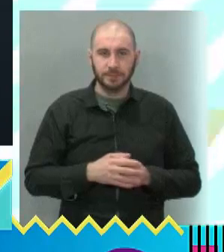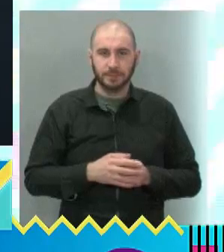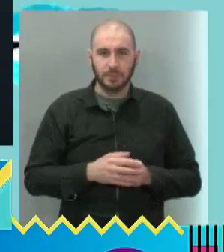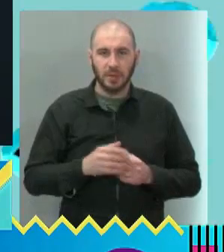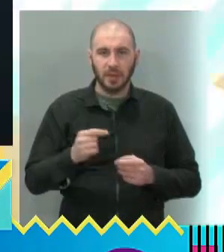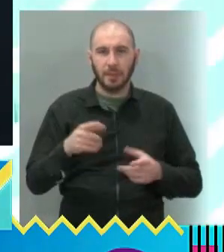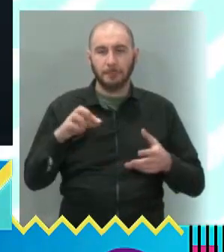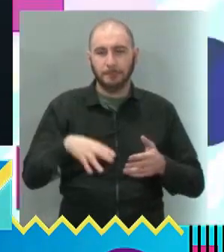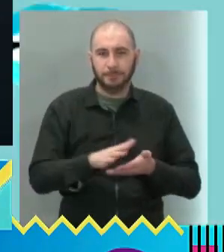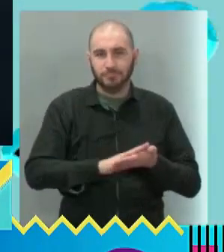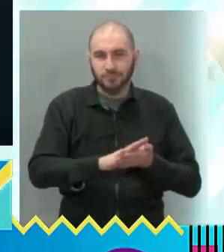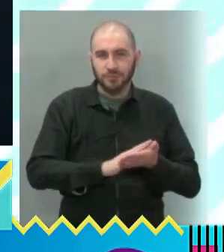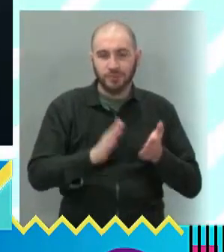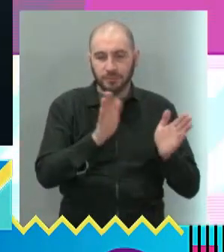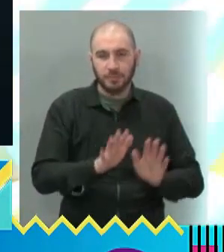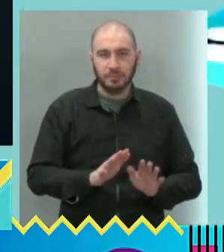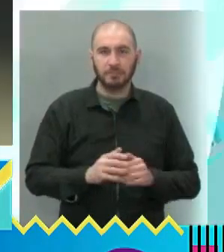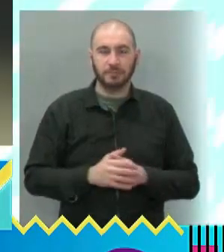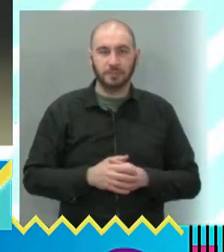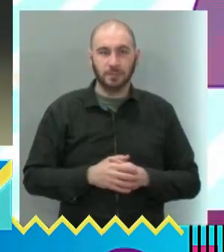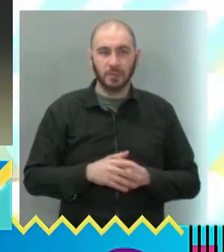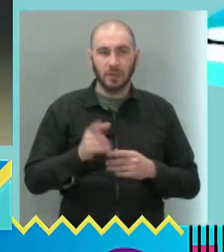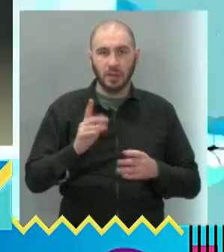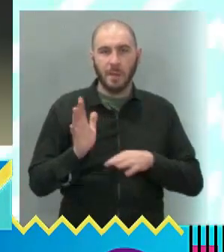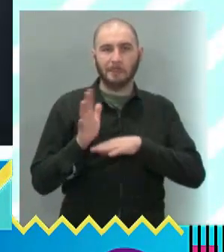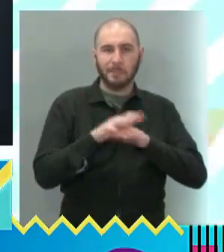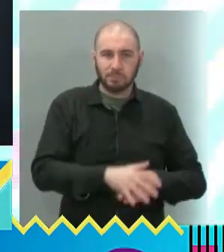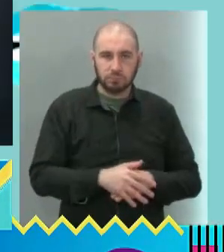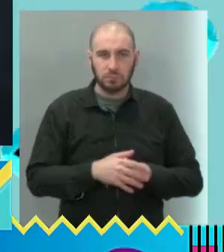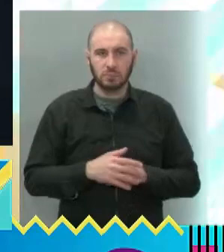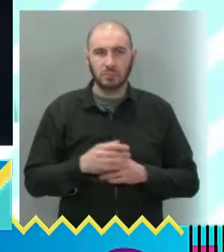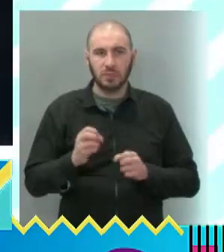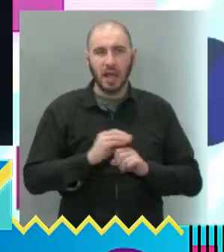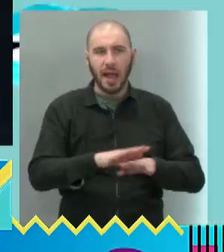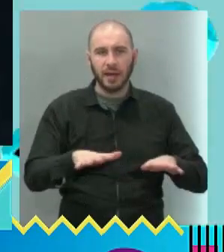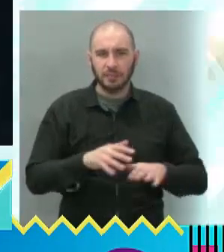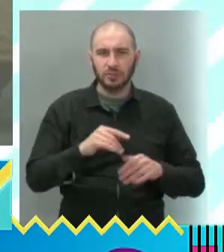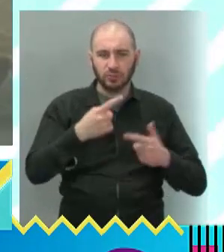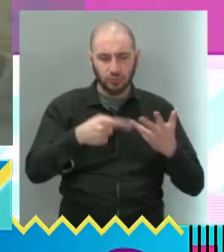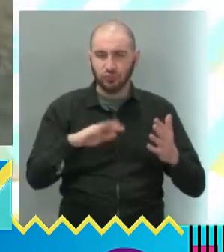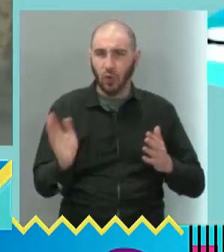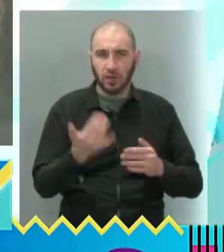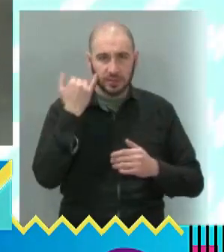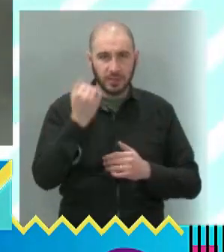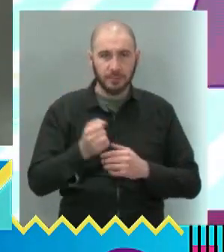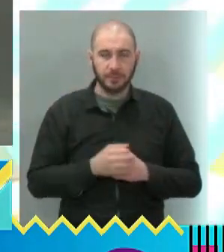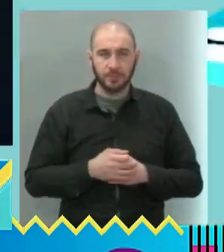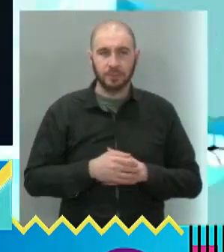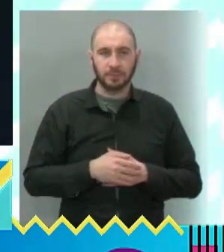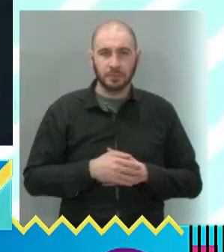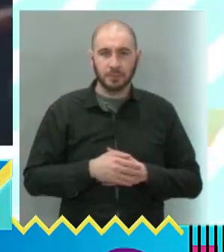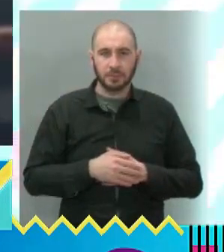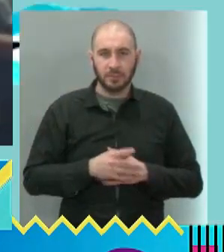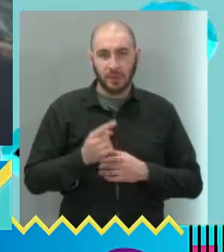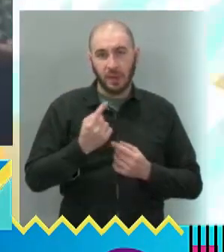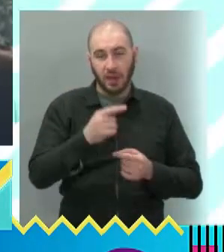algún contingente, alguna armada que llegue y que reprima y que retrotraiga todo lo que ha sucedido, es lo que